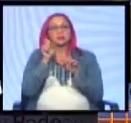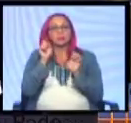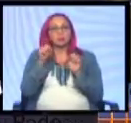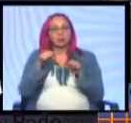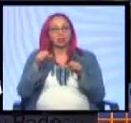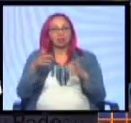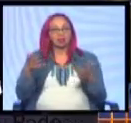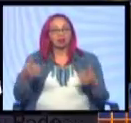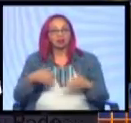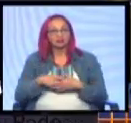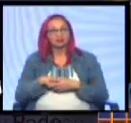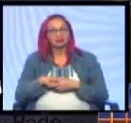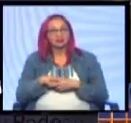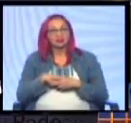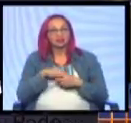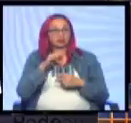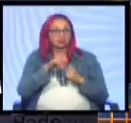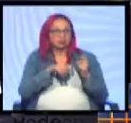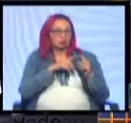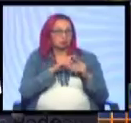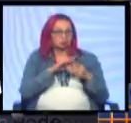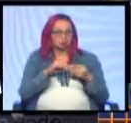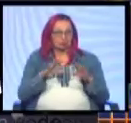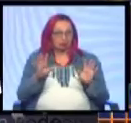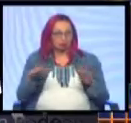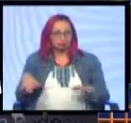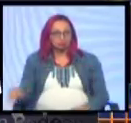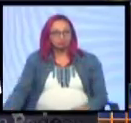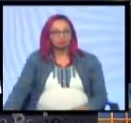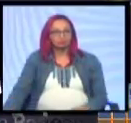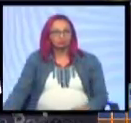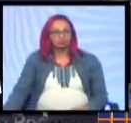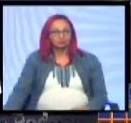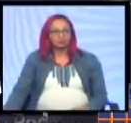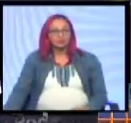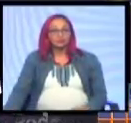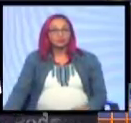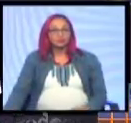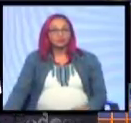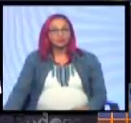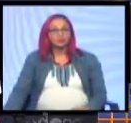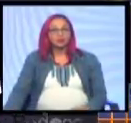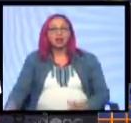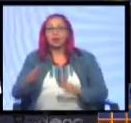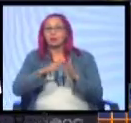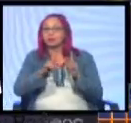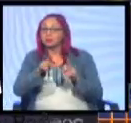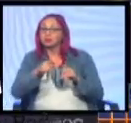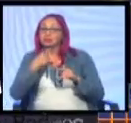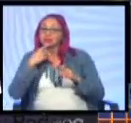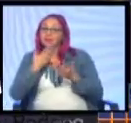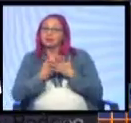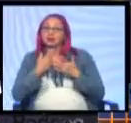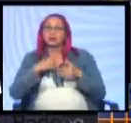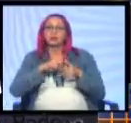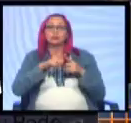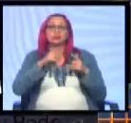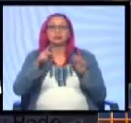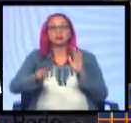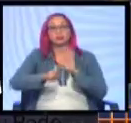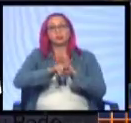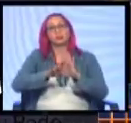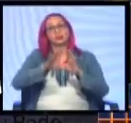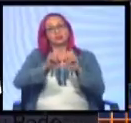pueda hacer sus preguntas o comentarios. Suena risible, pero algunos de los muchachos dicen, pero entonces es